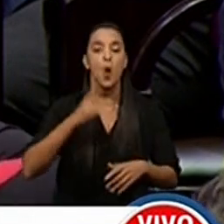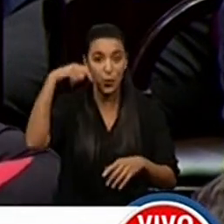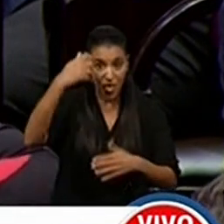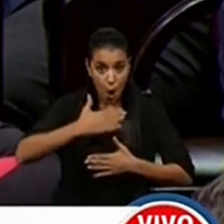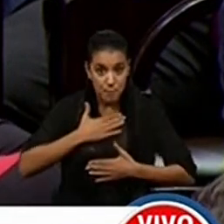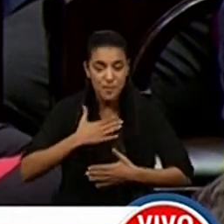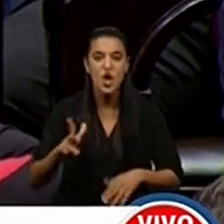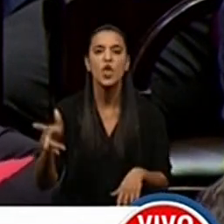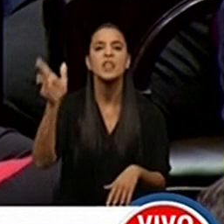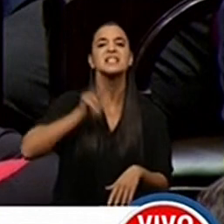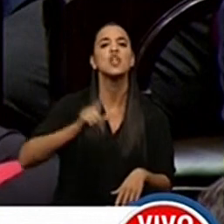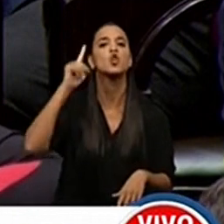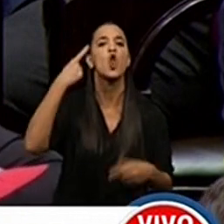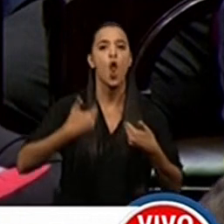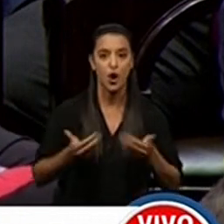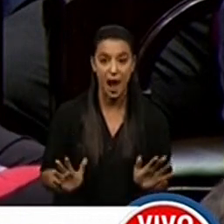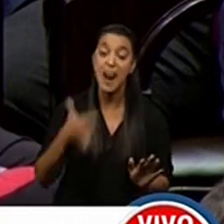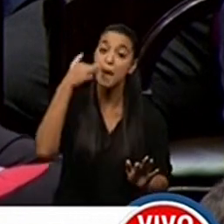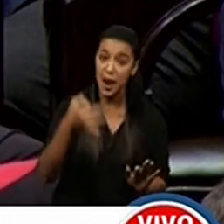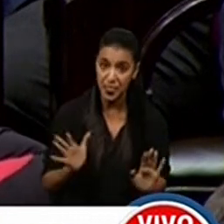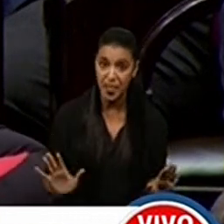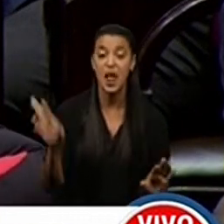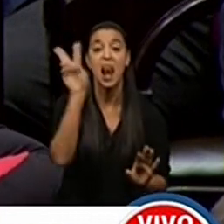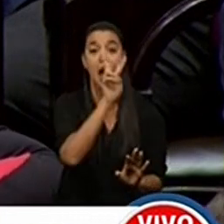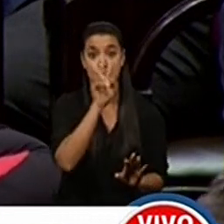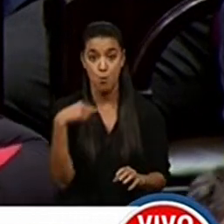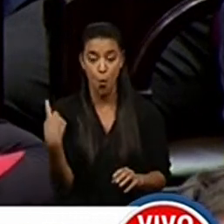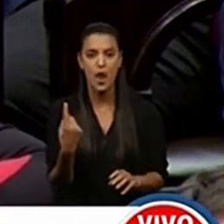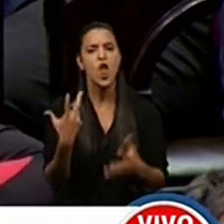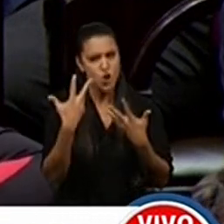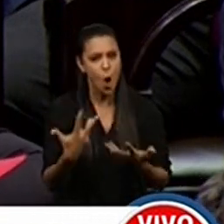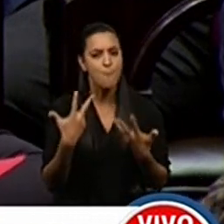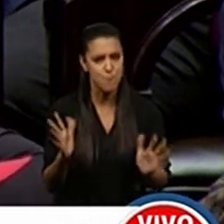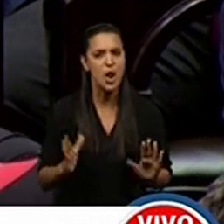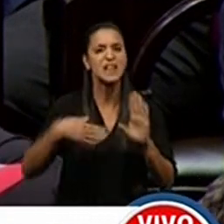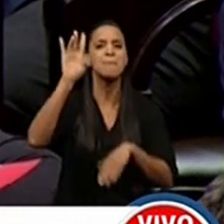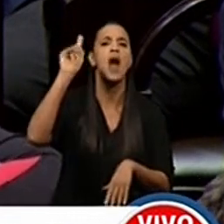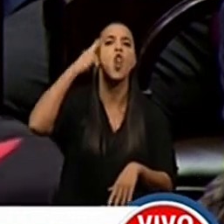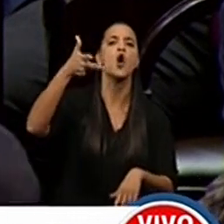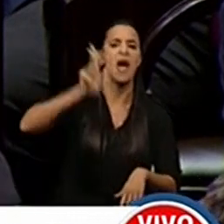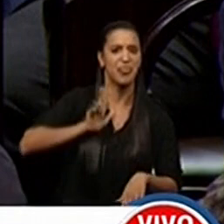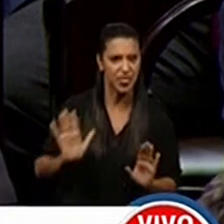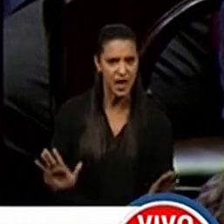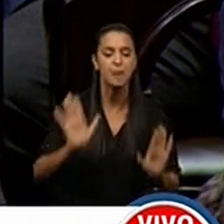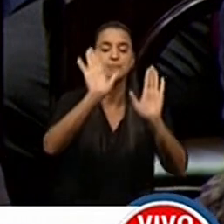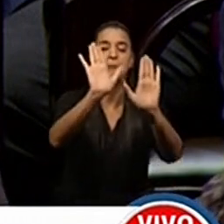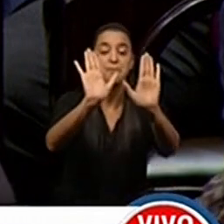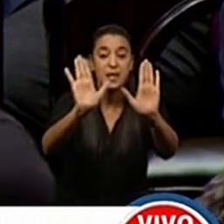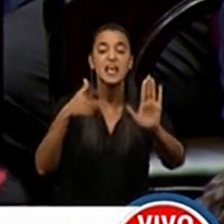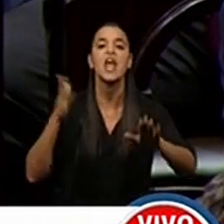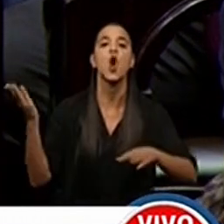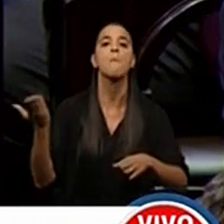con un video mío diciendo que estaba loca. La verdad que a las mujeres nos molesta bastante más que nos digan loca